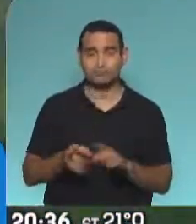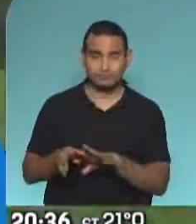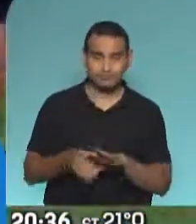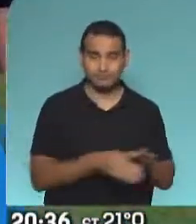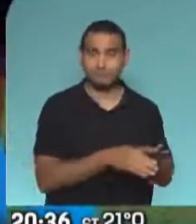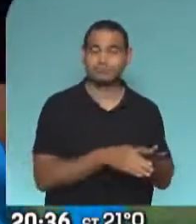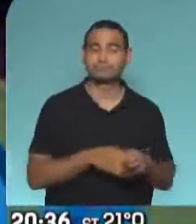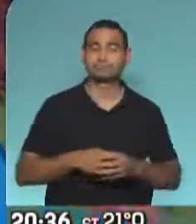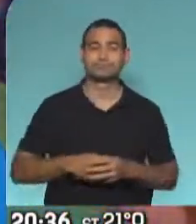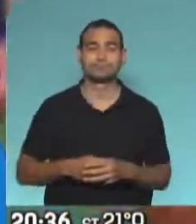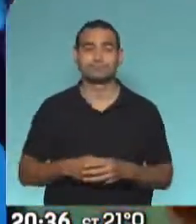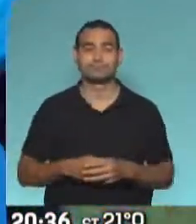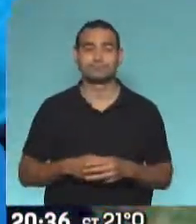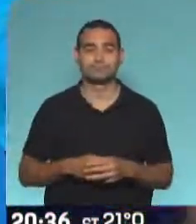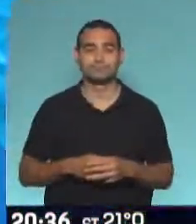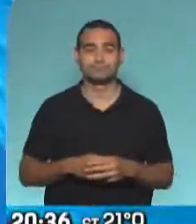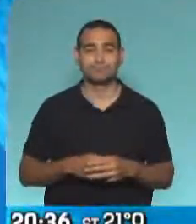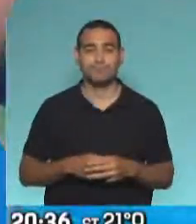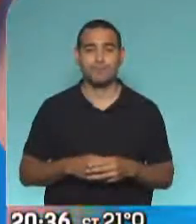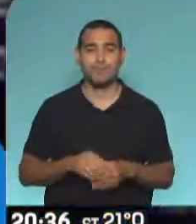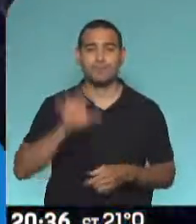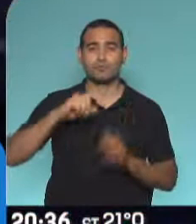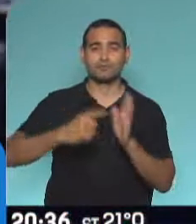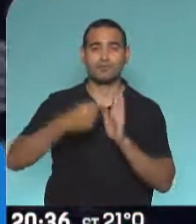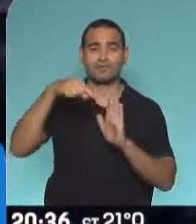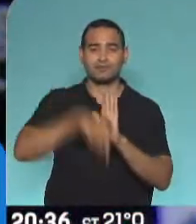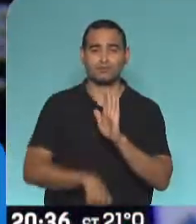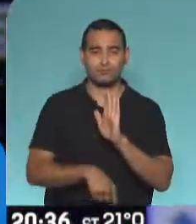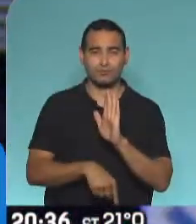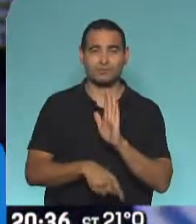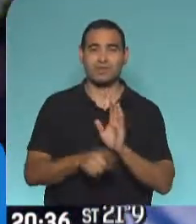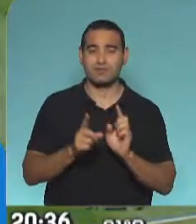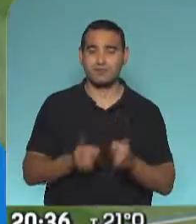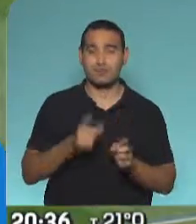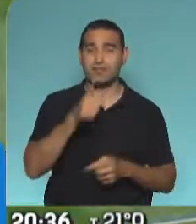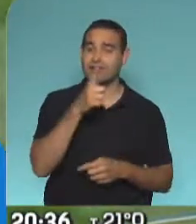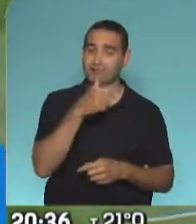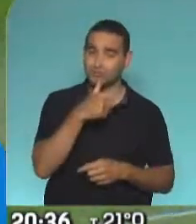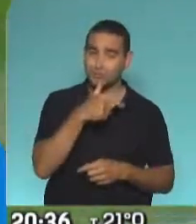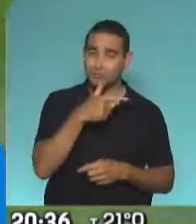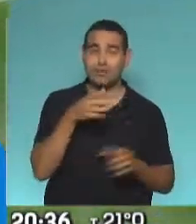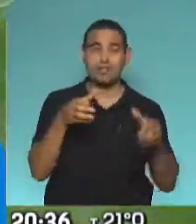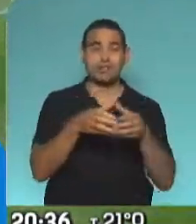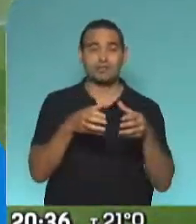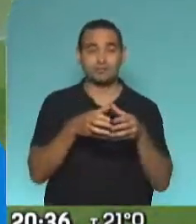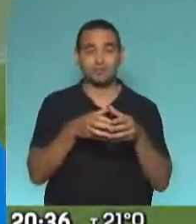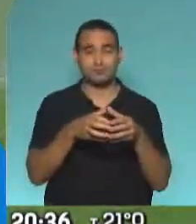que sucedió en el sur de la provincia de Buenos Aires también, pero en Lanús, donde el equipo